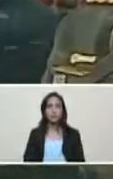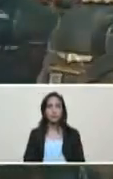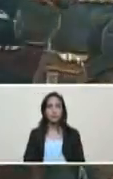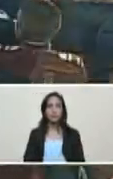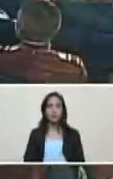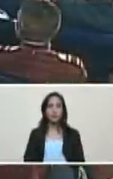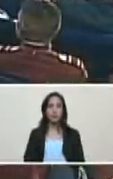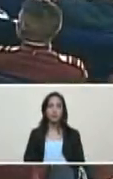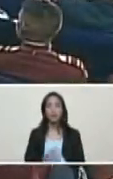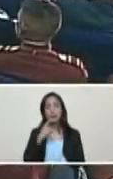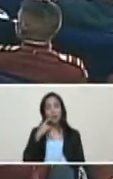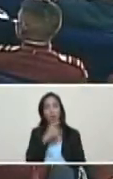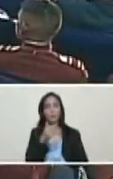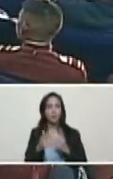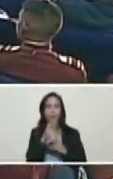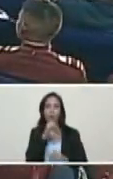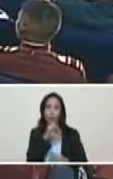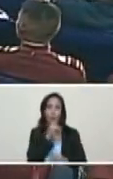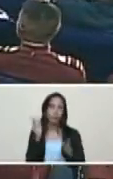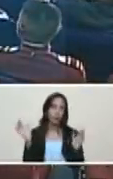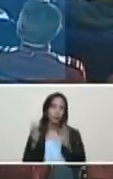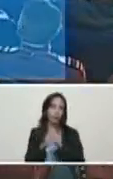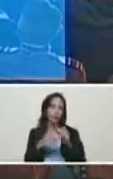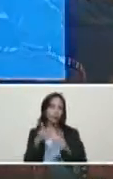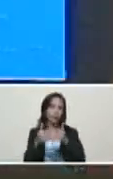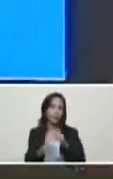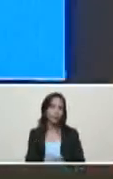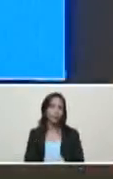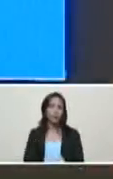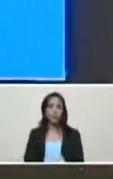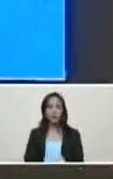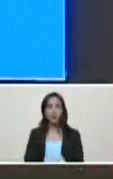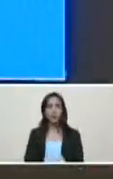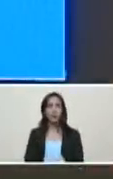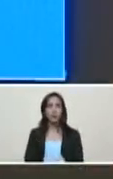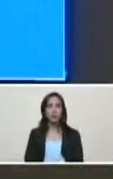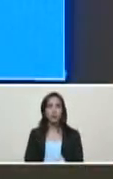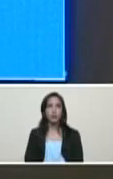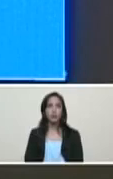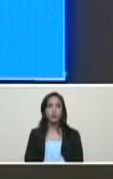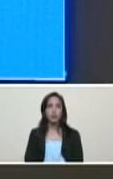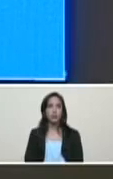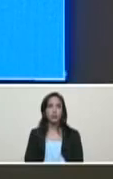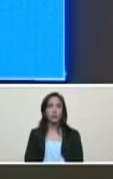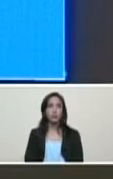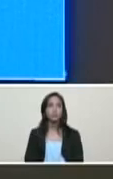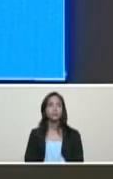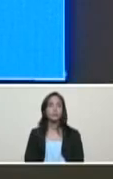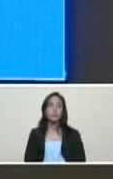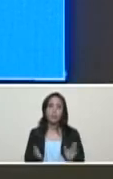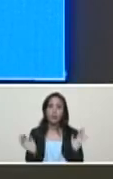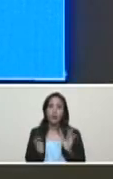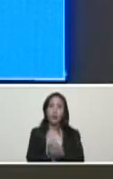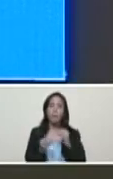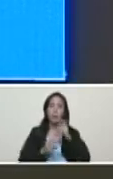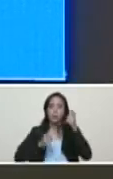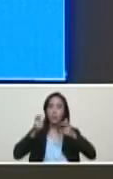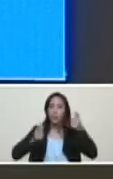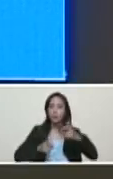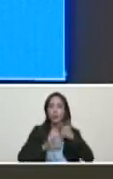un adelanto, pues, que doy de un equipo de trabajo donde está el compañero Adán Chávez Frías, está Pedro